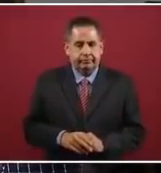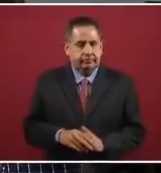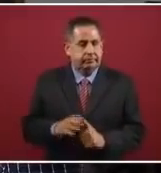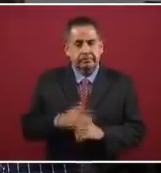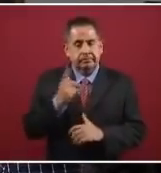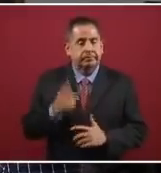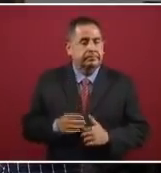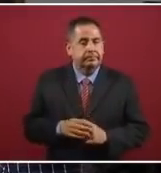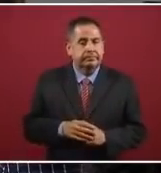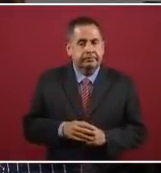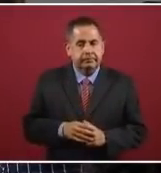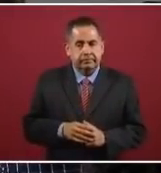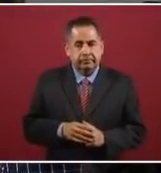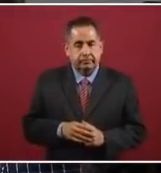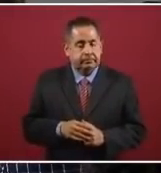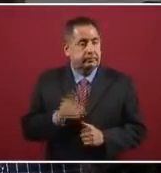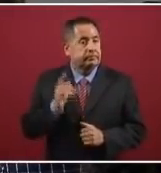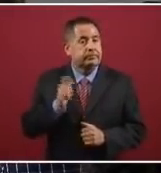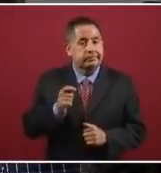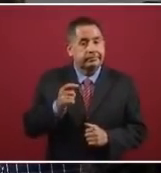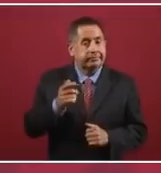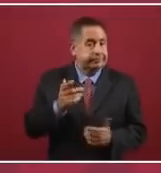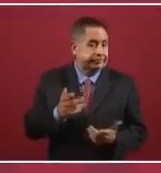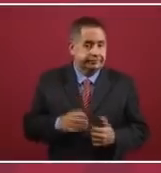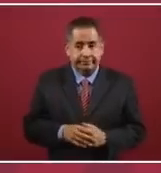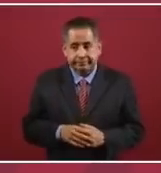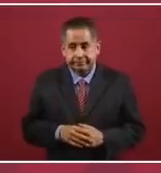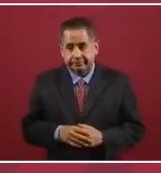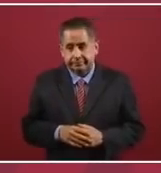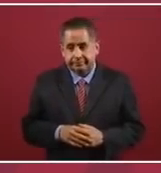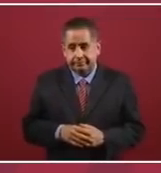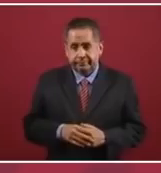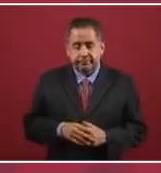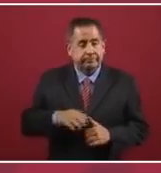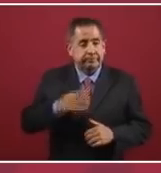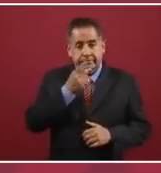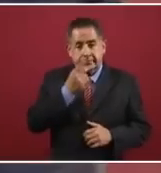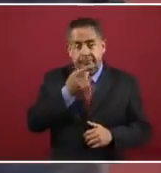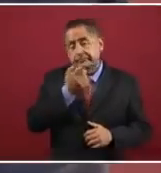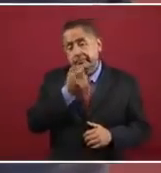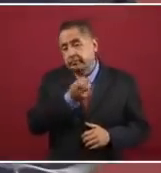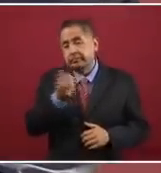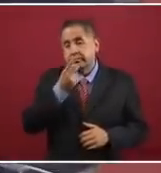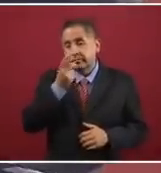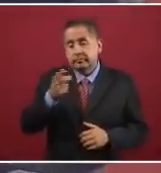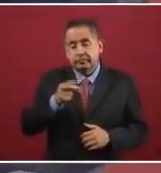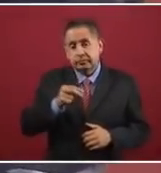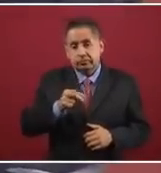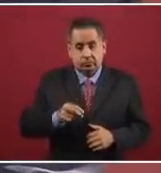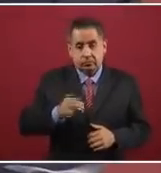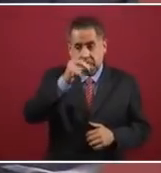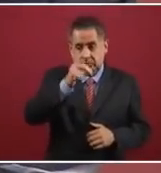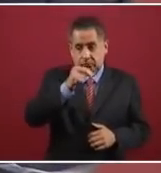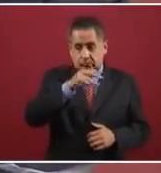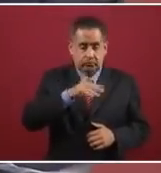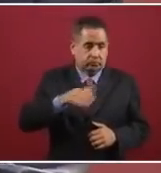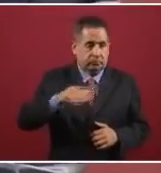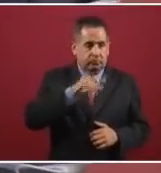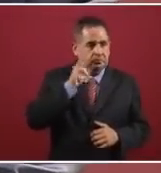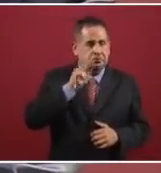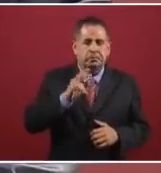porque hay quienes han llegado a decir de que en el norte se ve